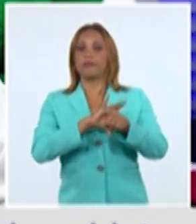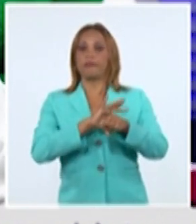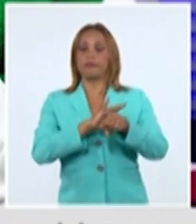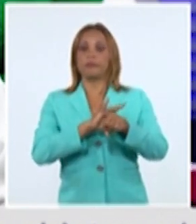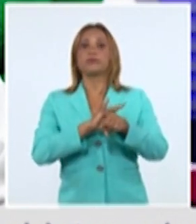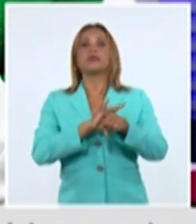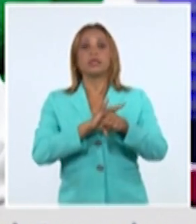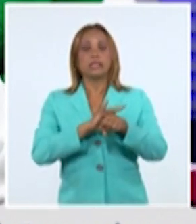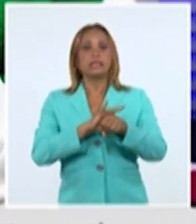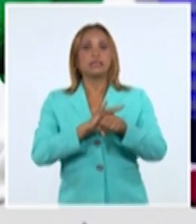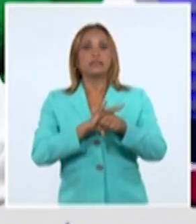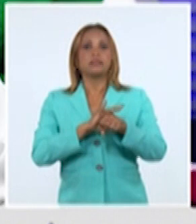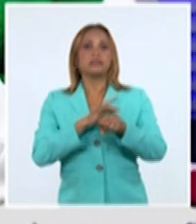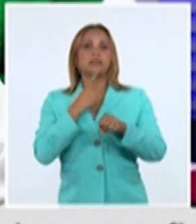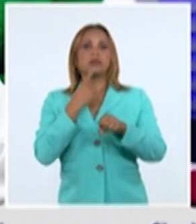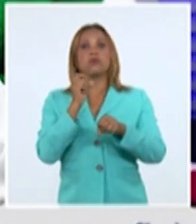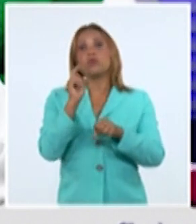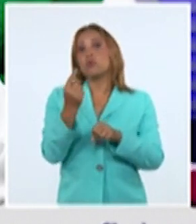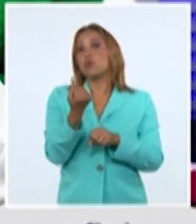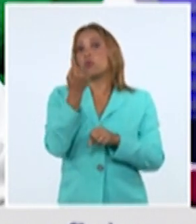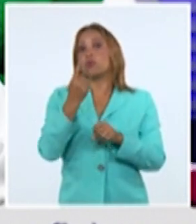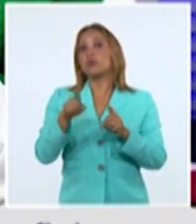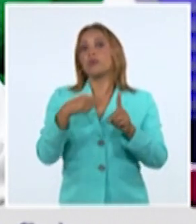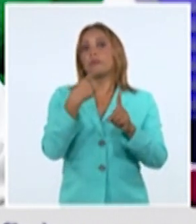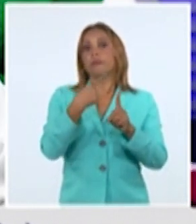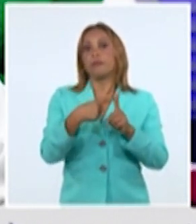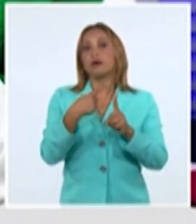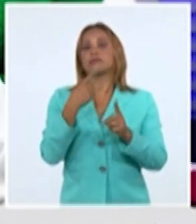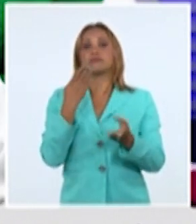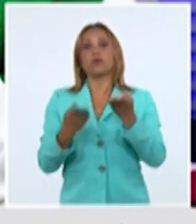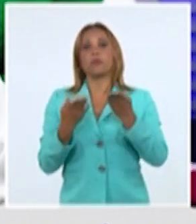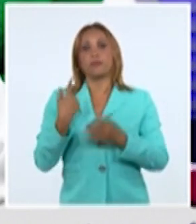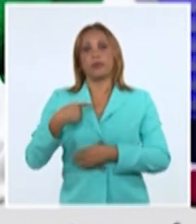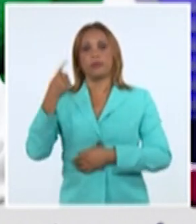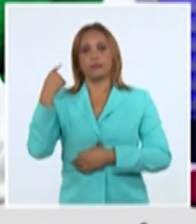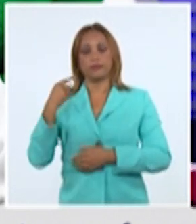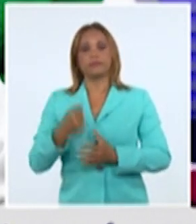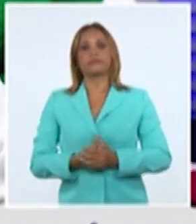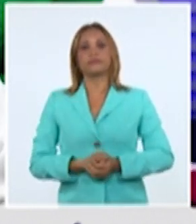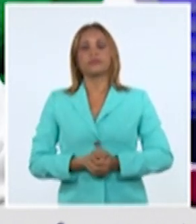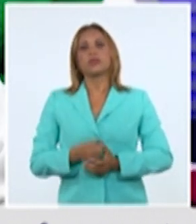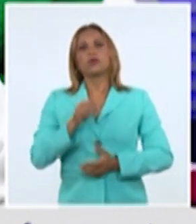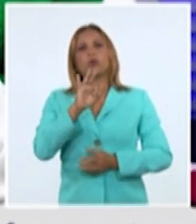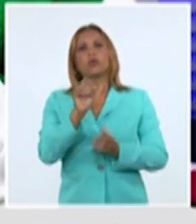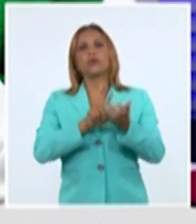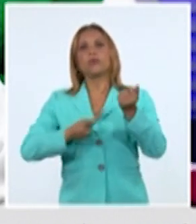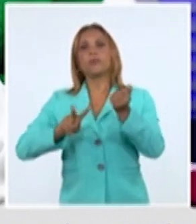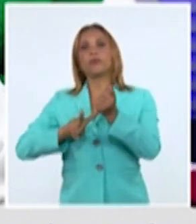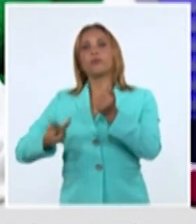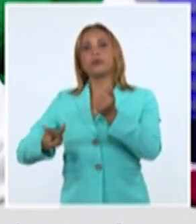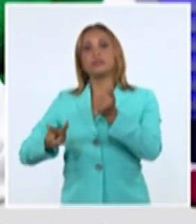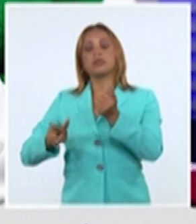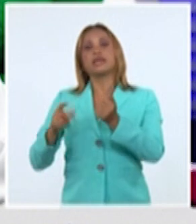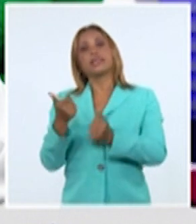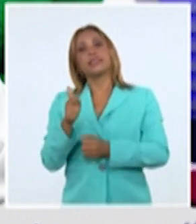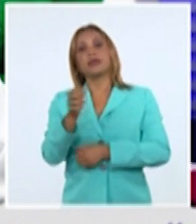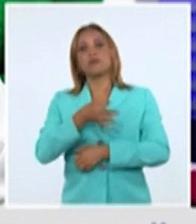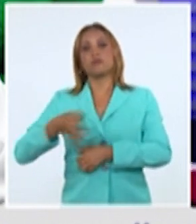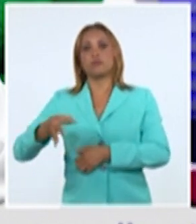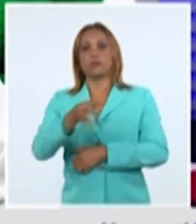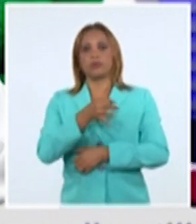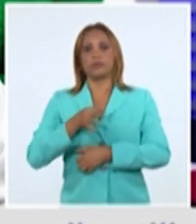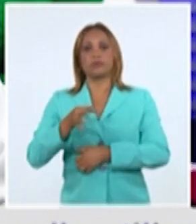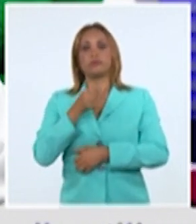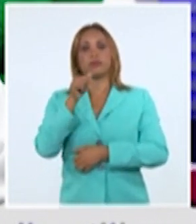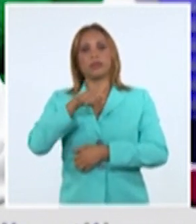incluso de uno más de los que habíamos informado ayer en 8 provincias y 10 municipios de